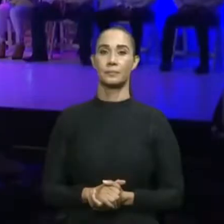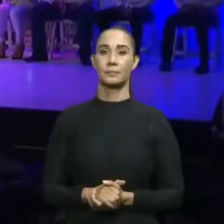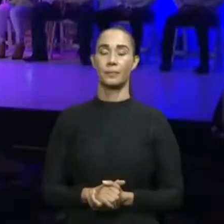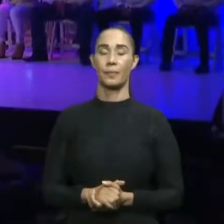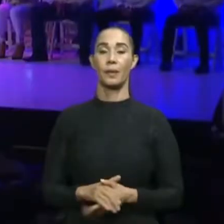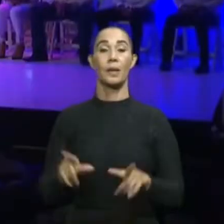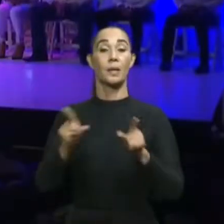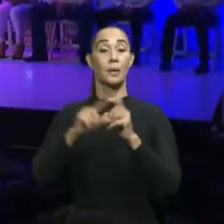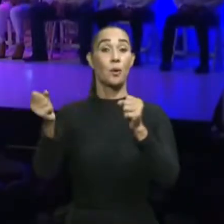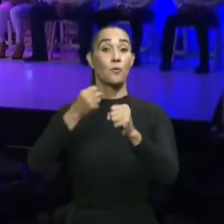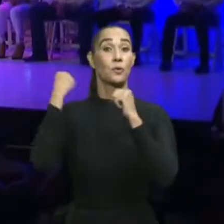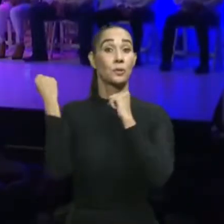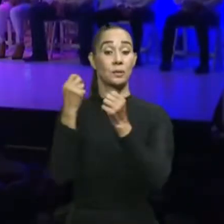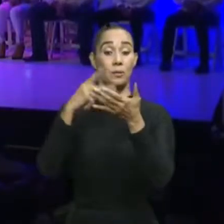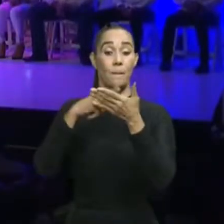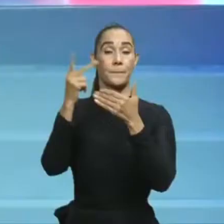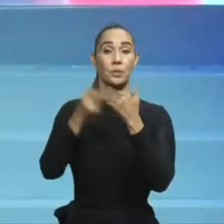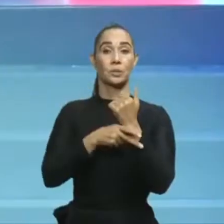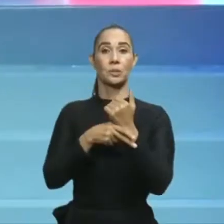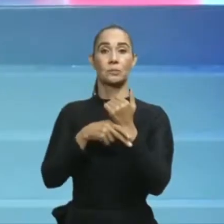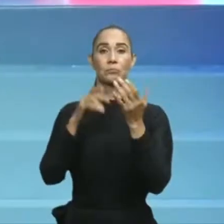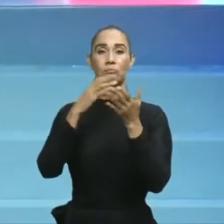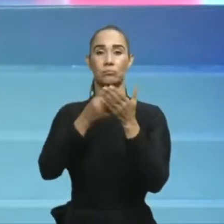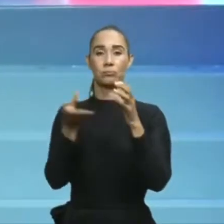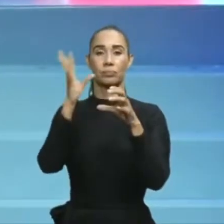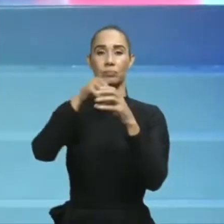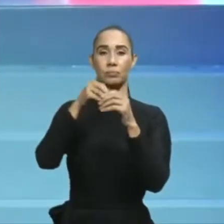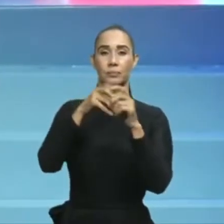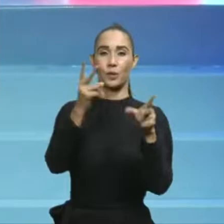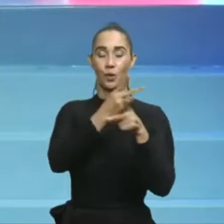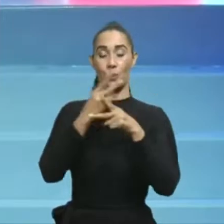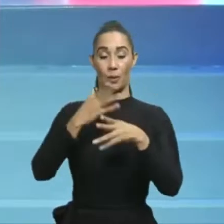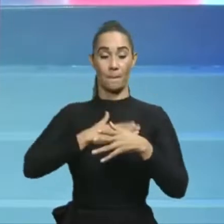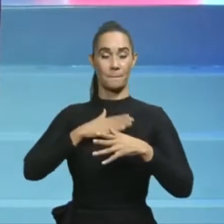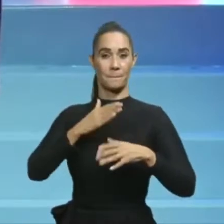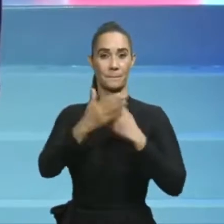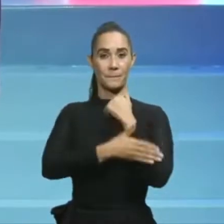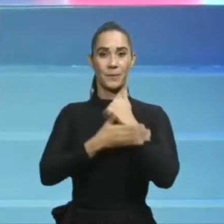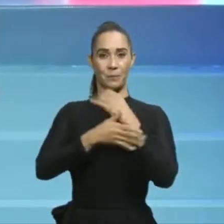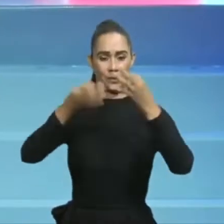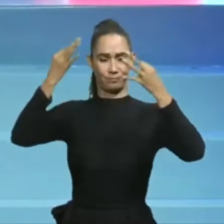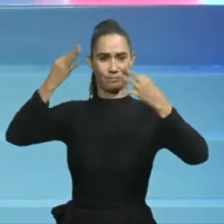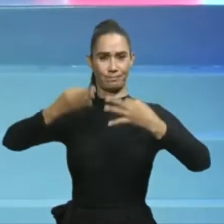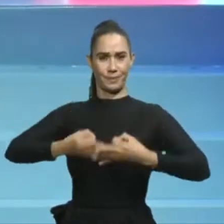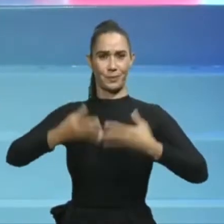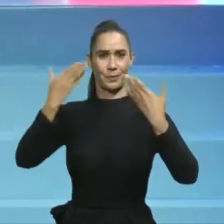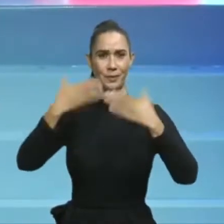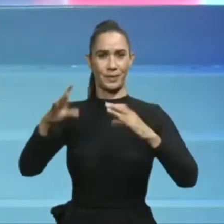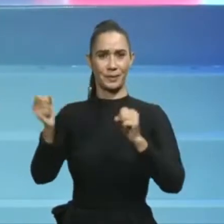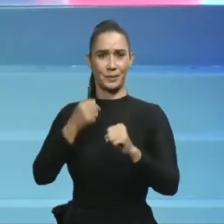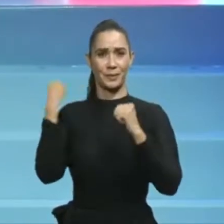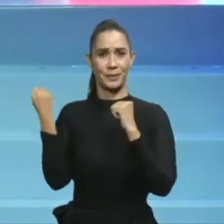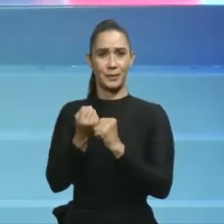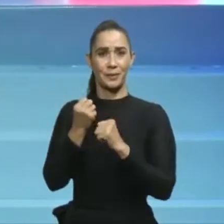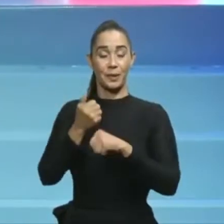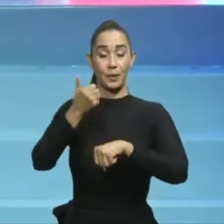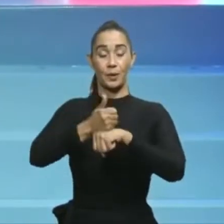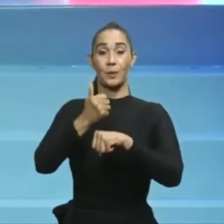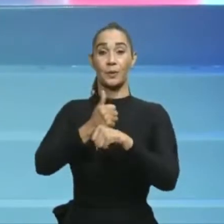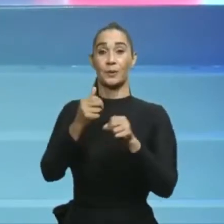y potenciado proyectos como la estrategia integral de seguridad mi país seguro que ya estamos reforzando con la disposición